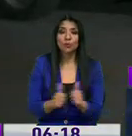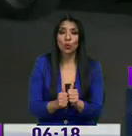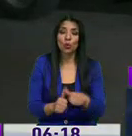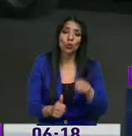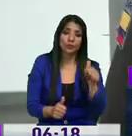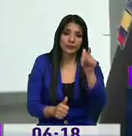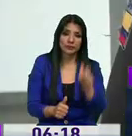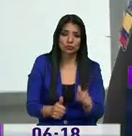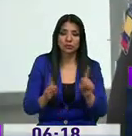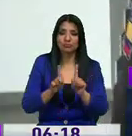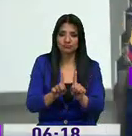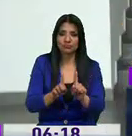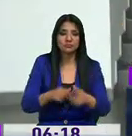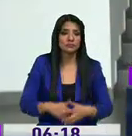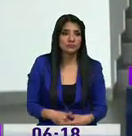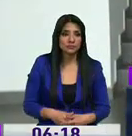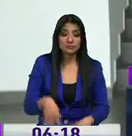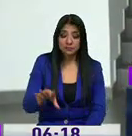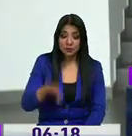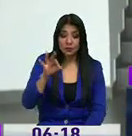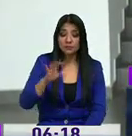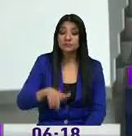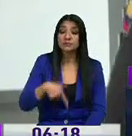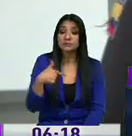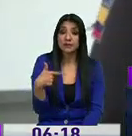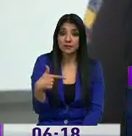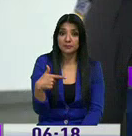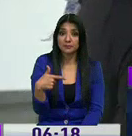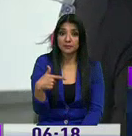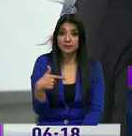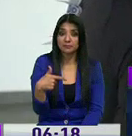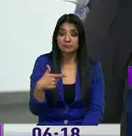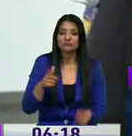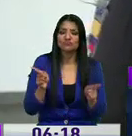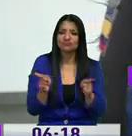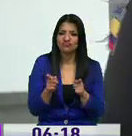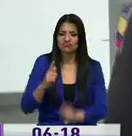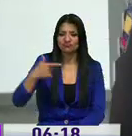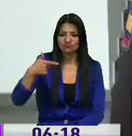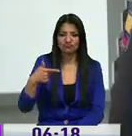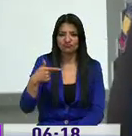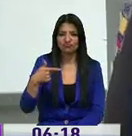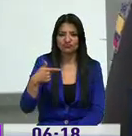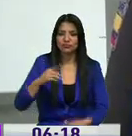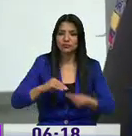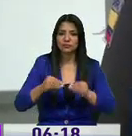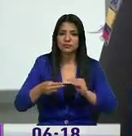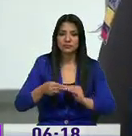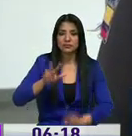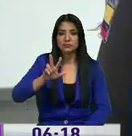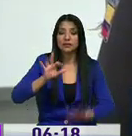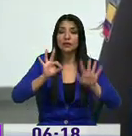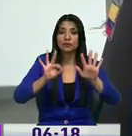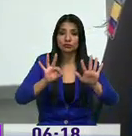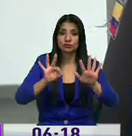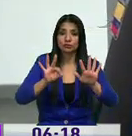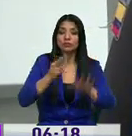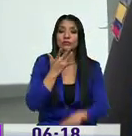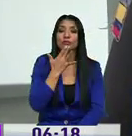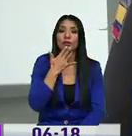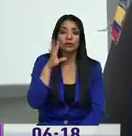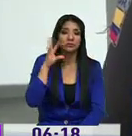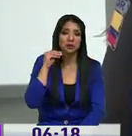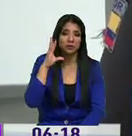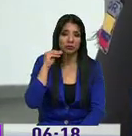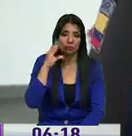otros sujetos sin controlar en su poder con un arma de fuego tipo revólver calibre 38 de color negro